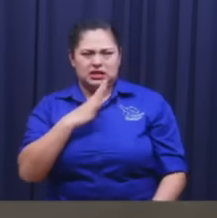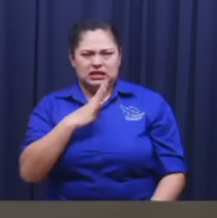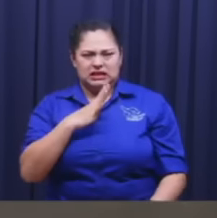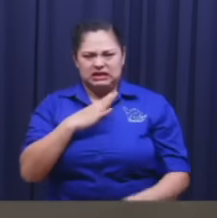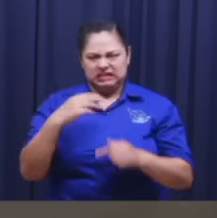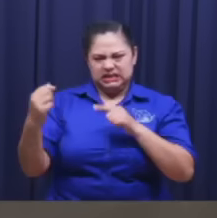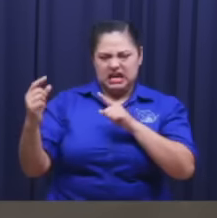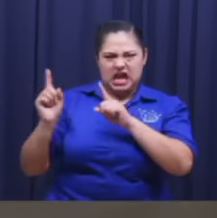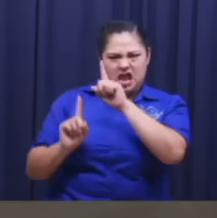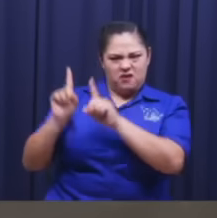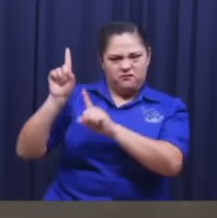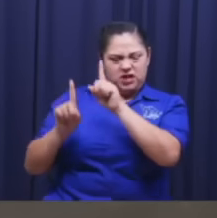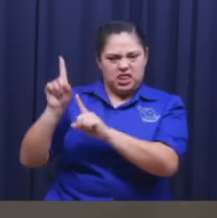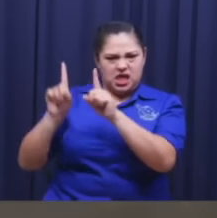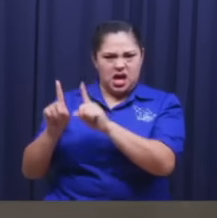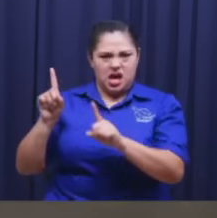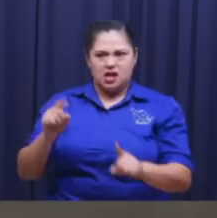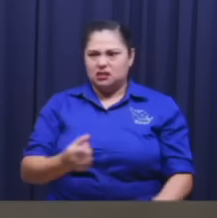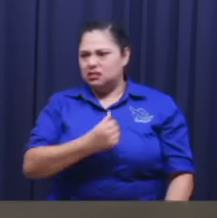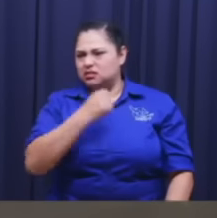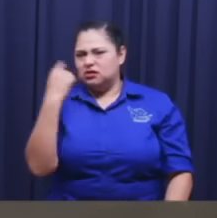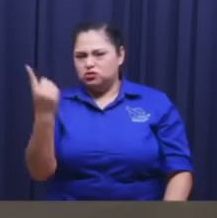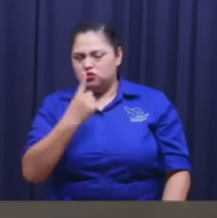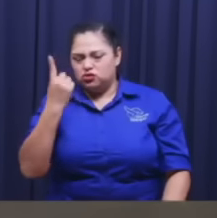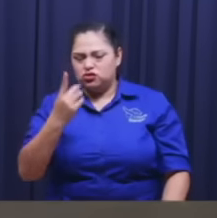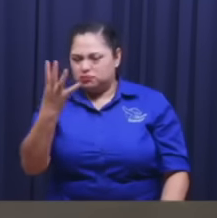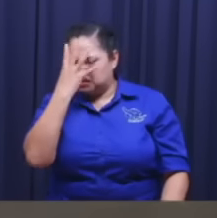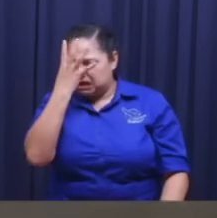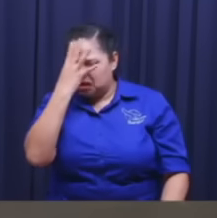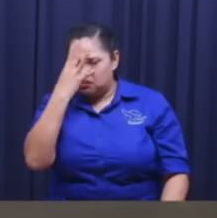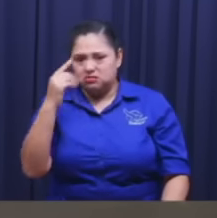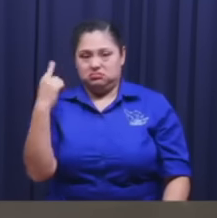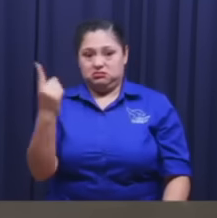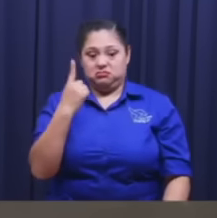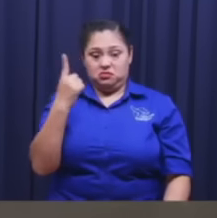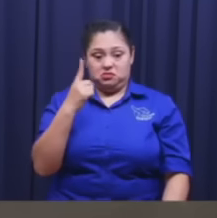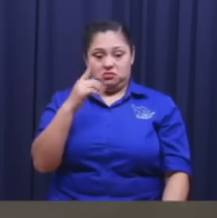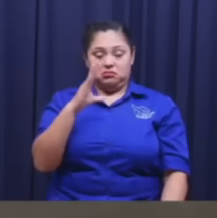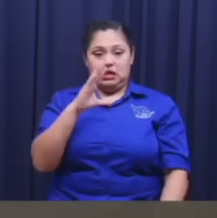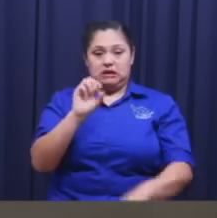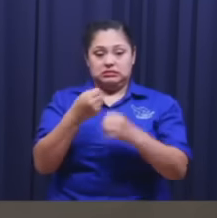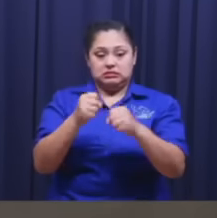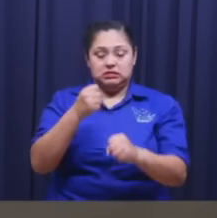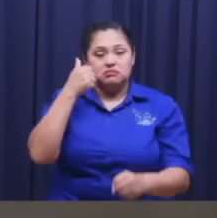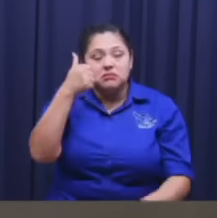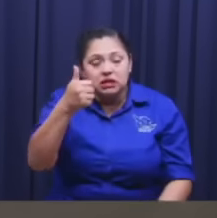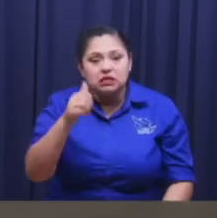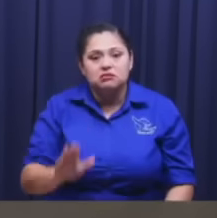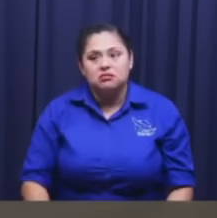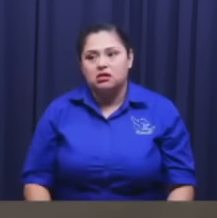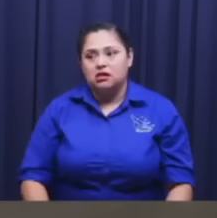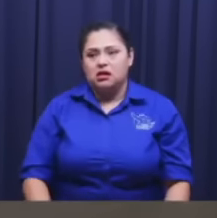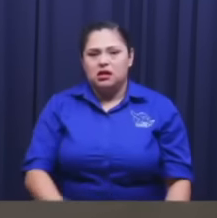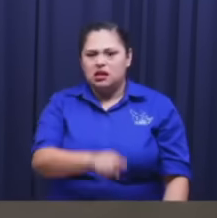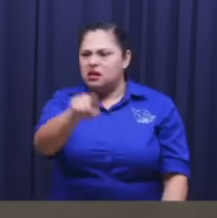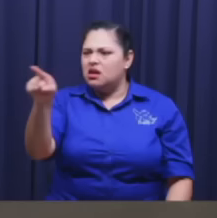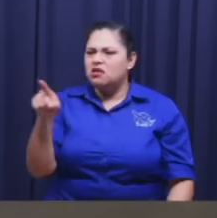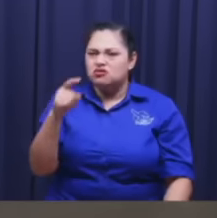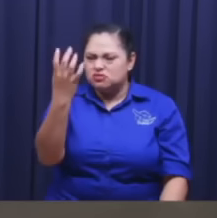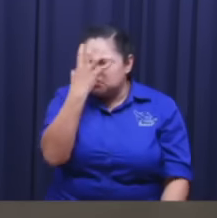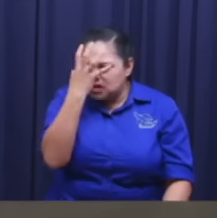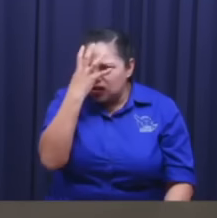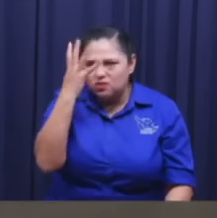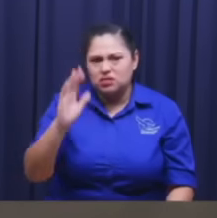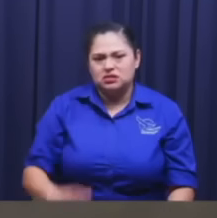los inconversos, que todo les sale bien, hasta tienen los ojos, hasta los párpados, se le tienen gordura.